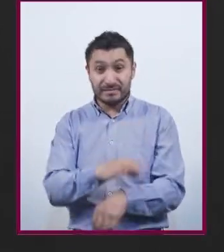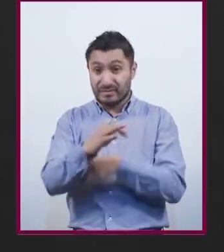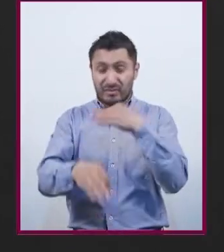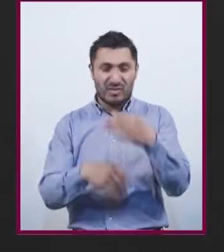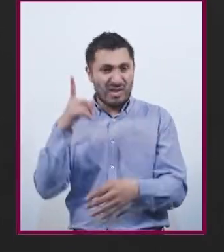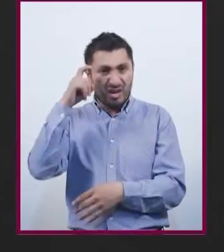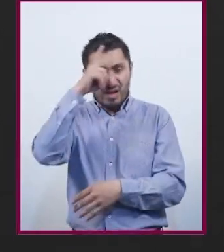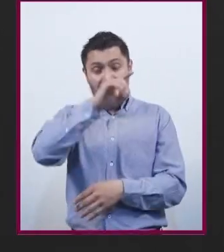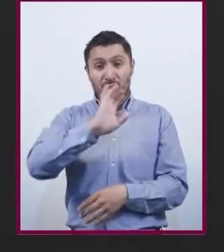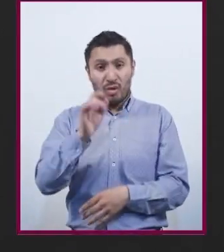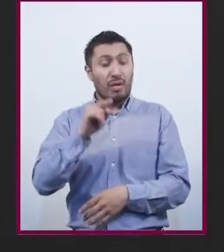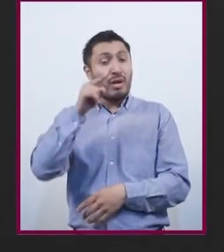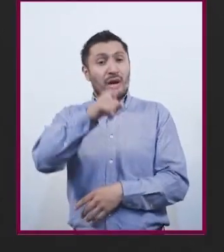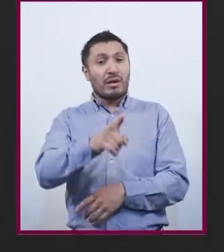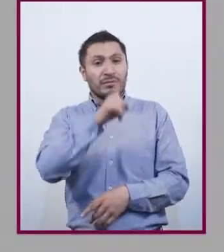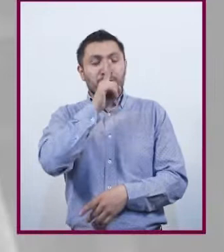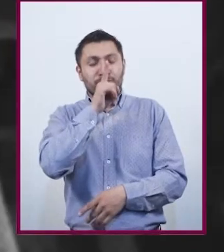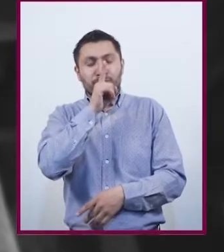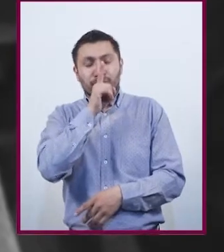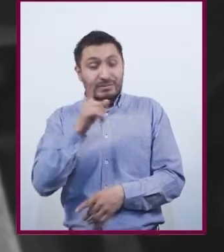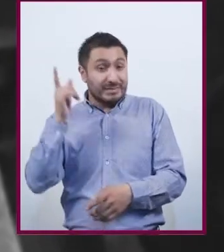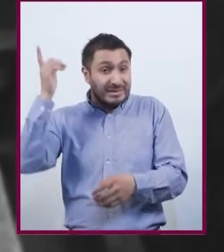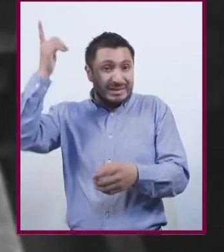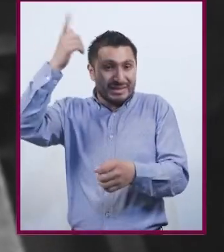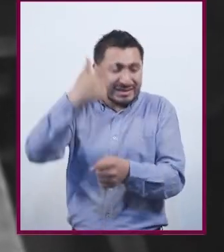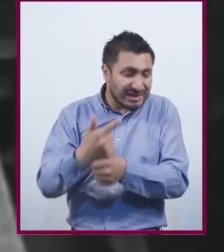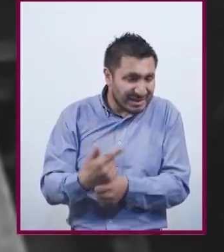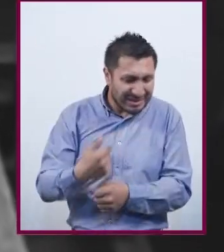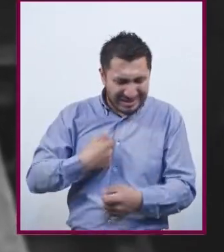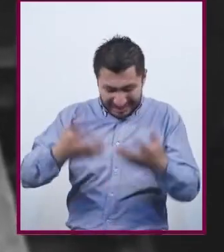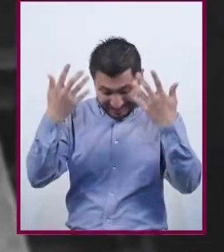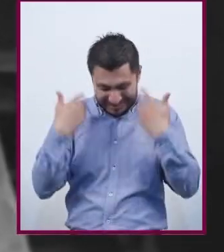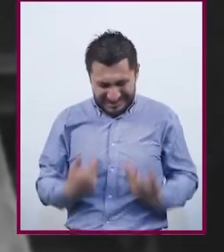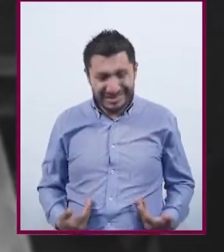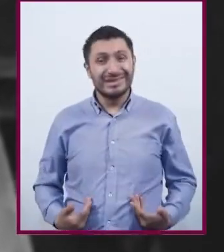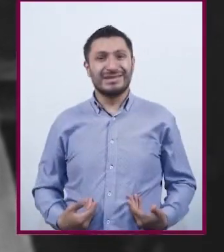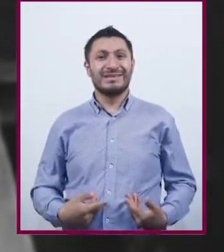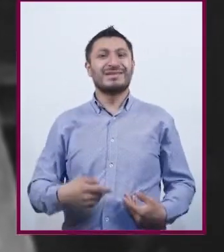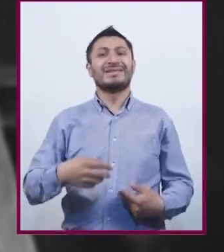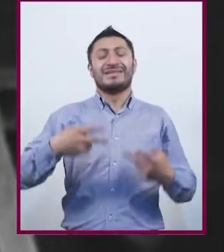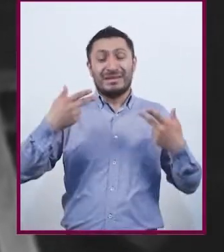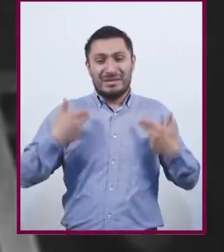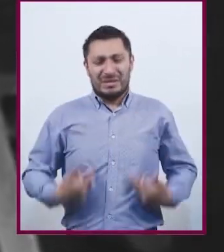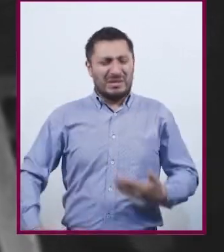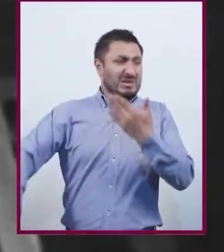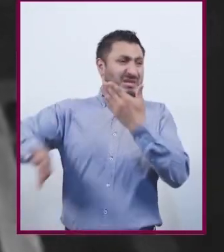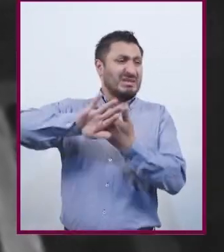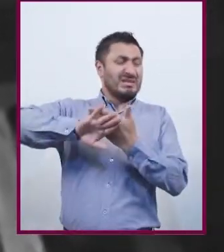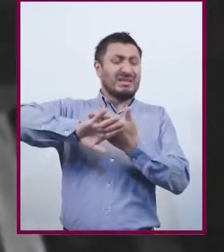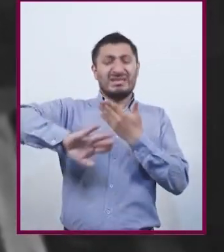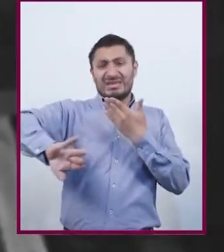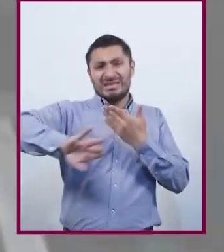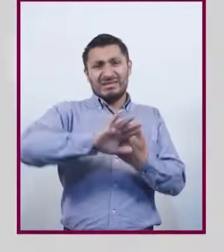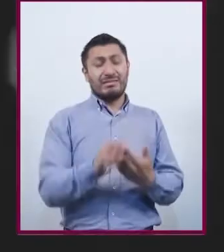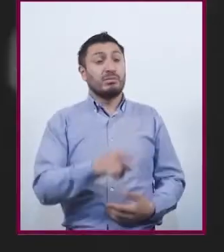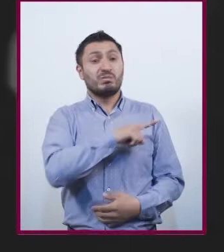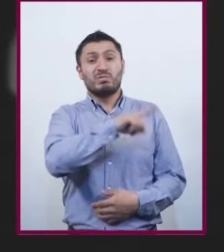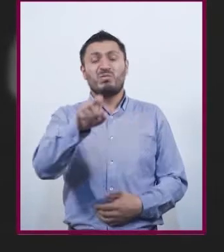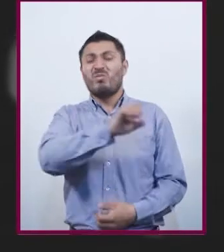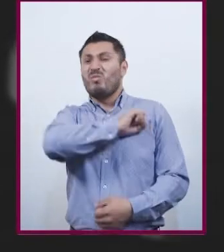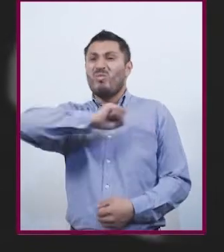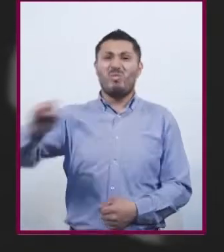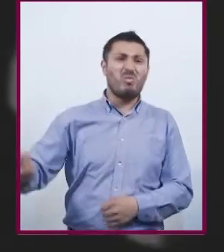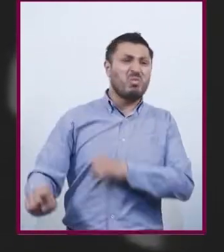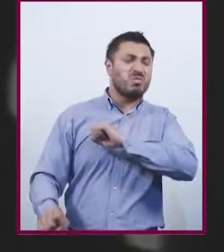Todo se complica cuando el monstruo se entera de su oscuro origen, maldiciendo entonces a la humanidad por su rechazo, pero